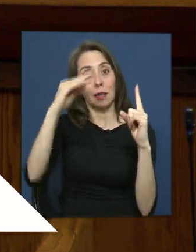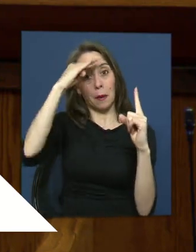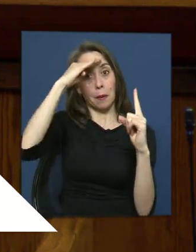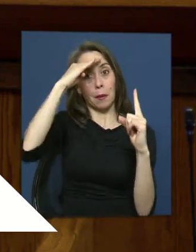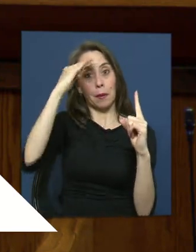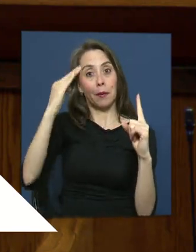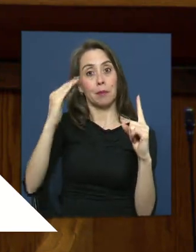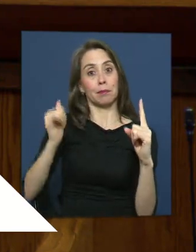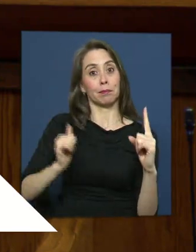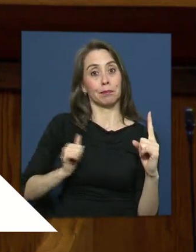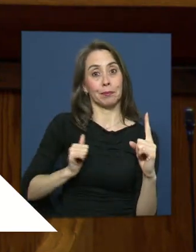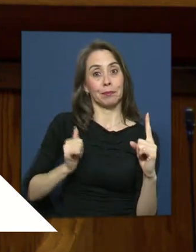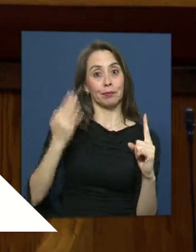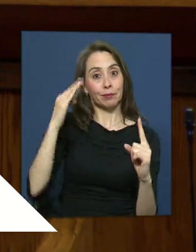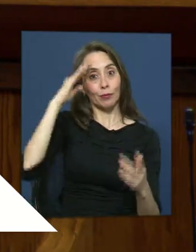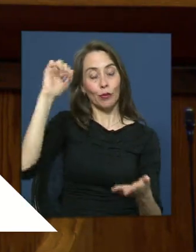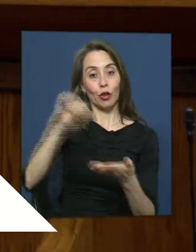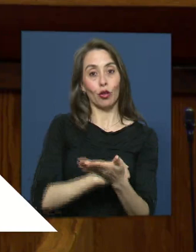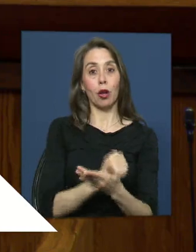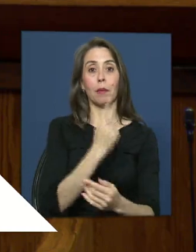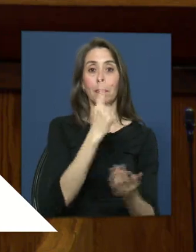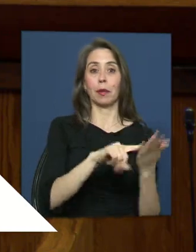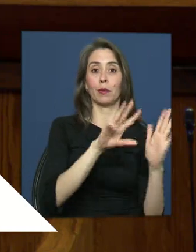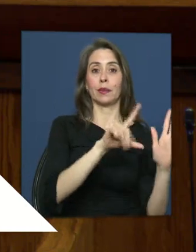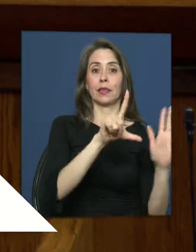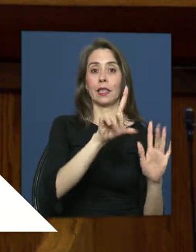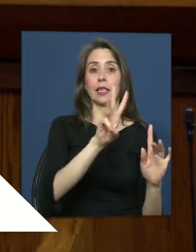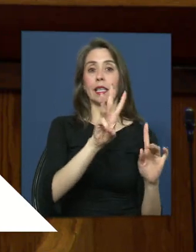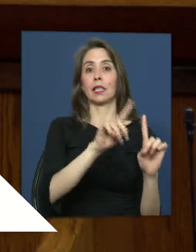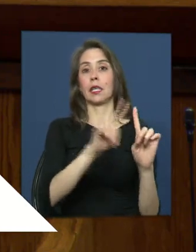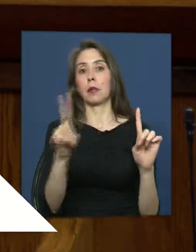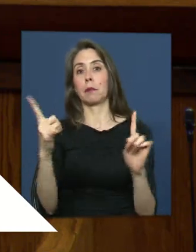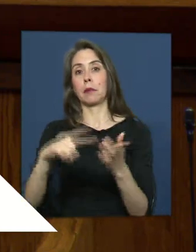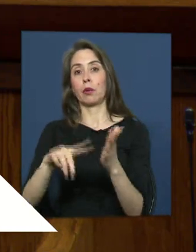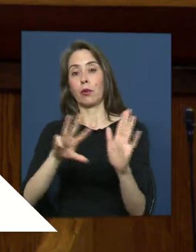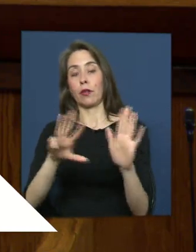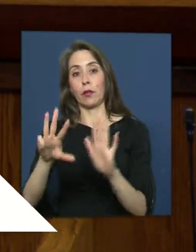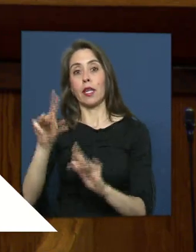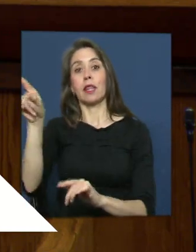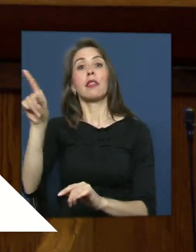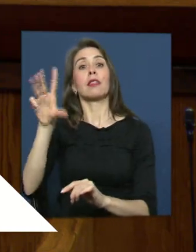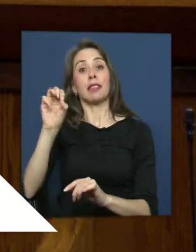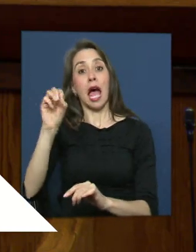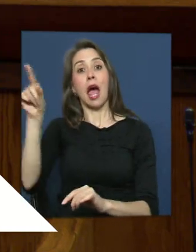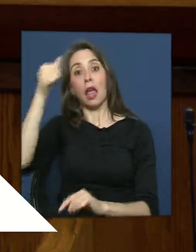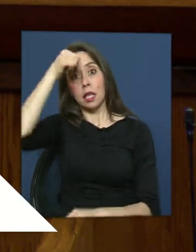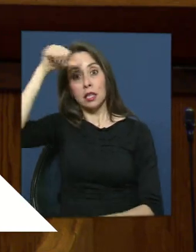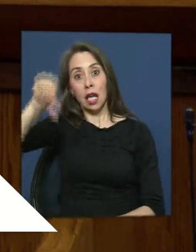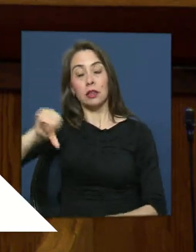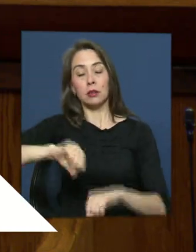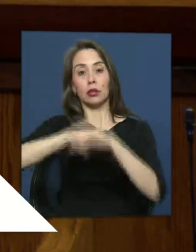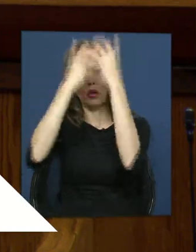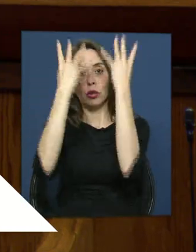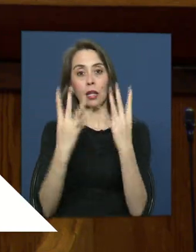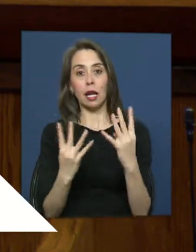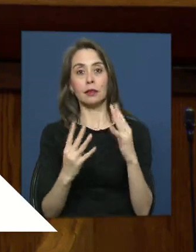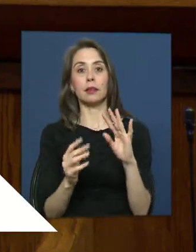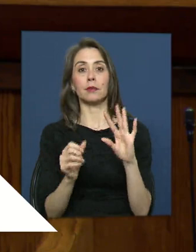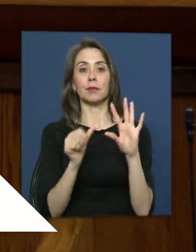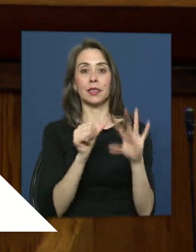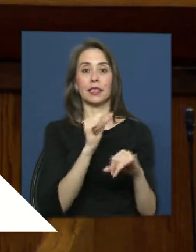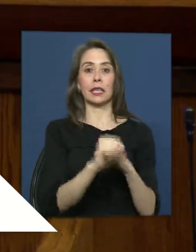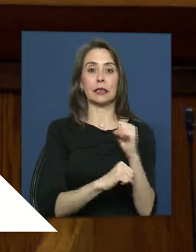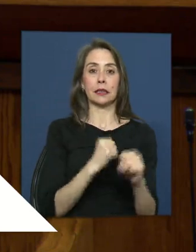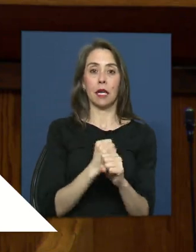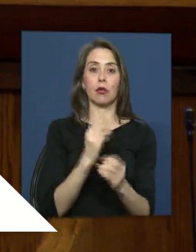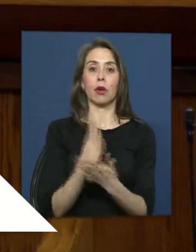que gobernó Chile entre los años 73 y 90, serán castigados con pena de cárcel de 6 a 12